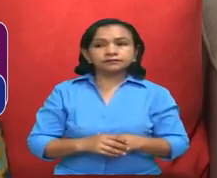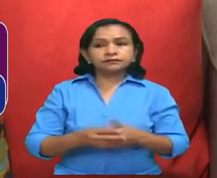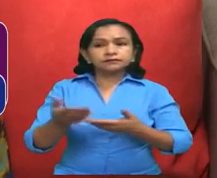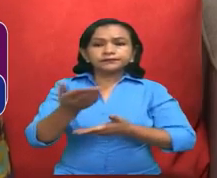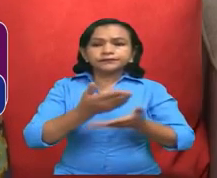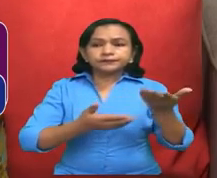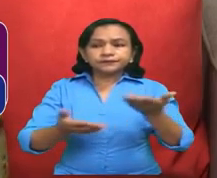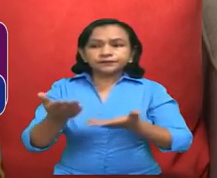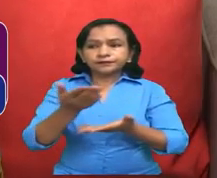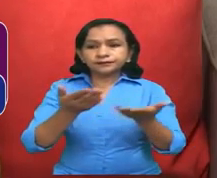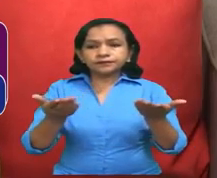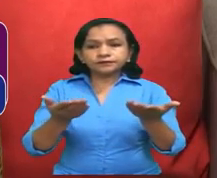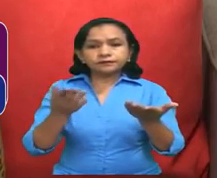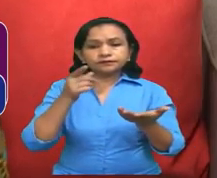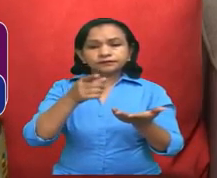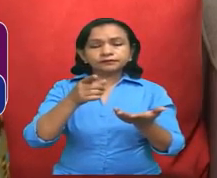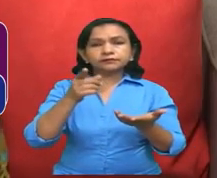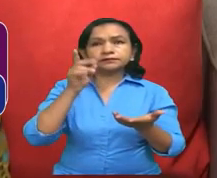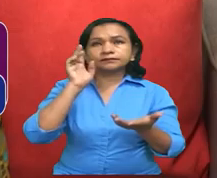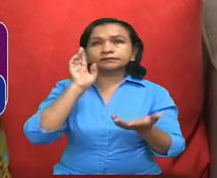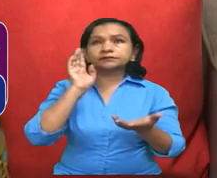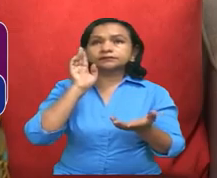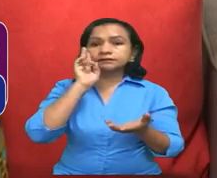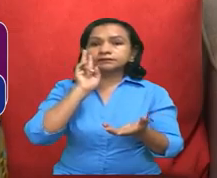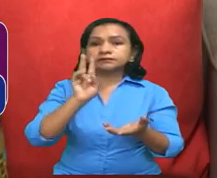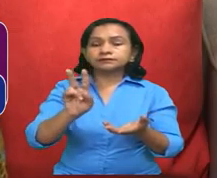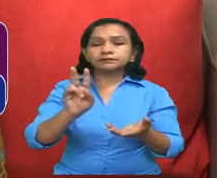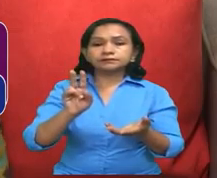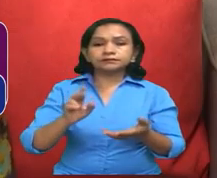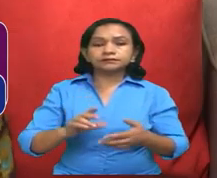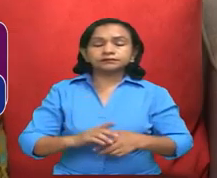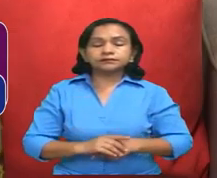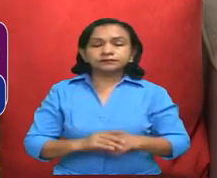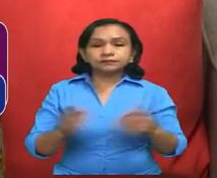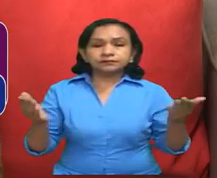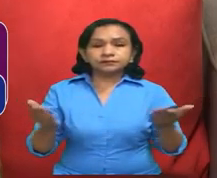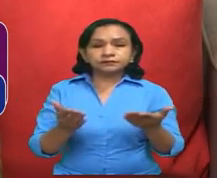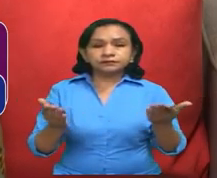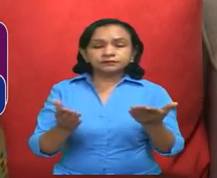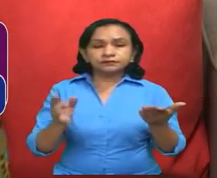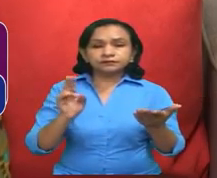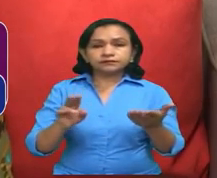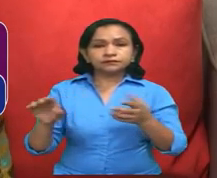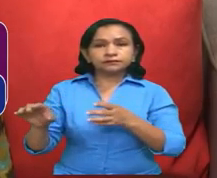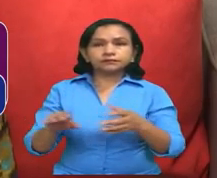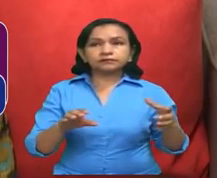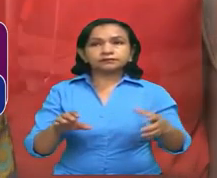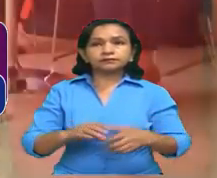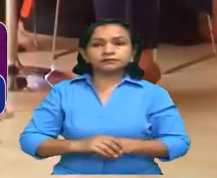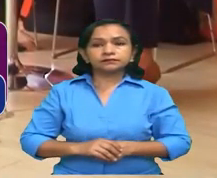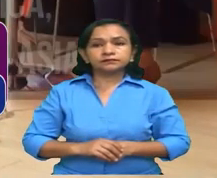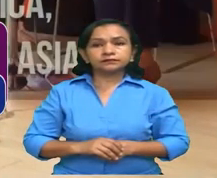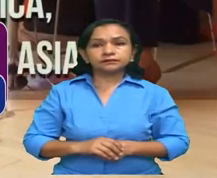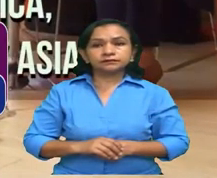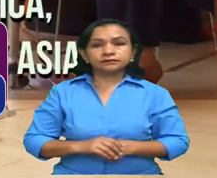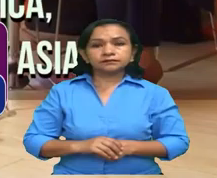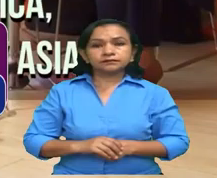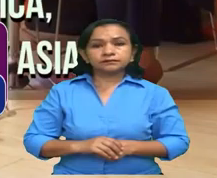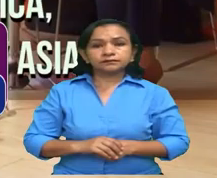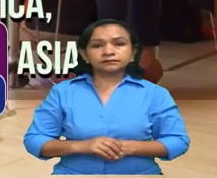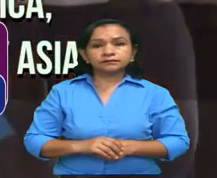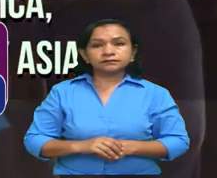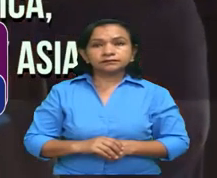la cooperación taiwanesa también nos expuso cómo él ve este evento que se desarrolló en